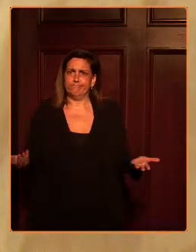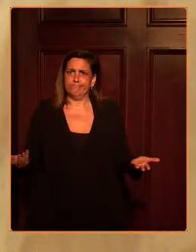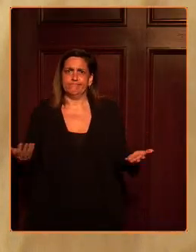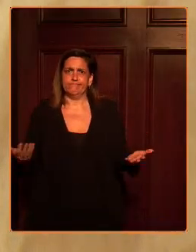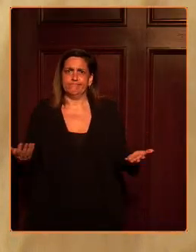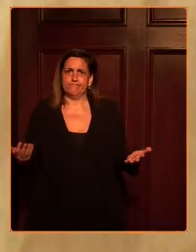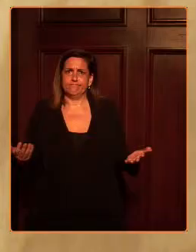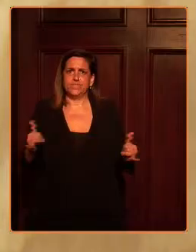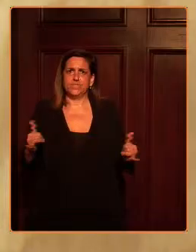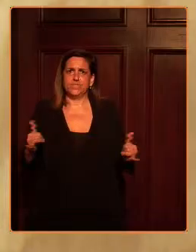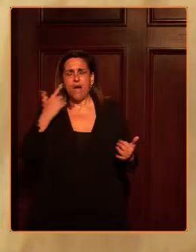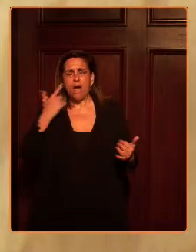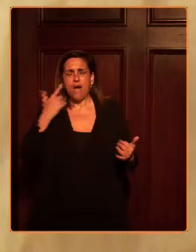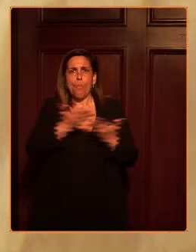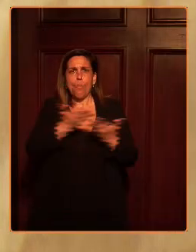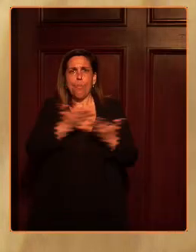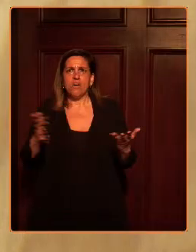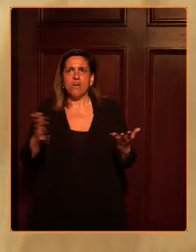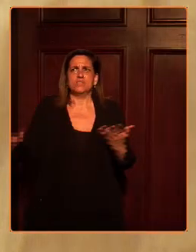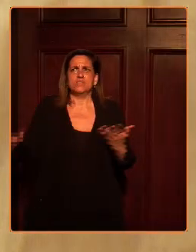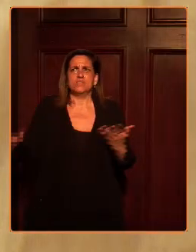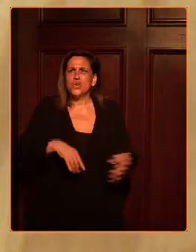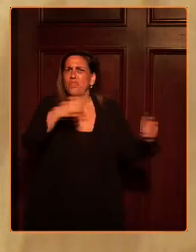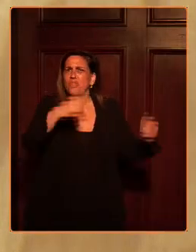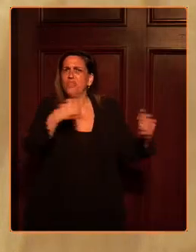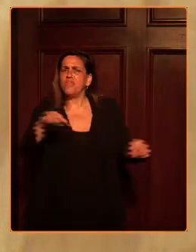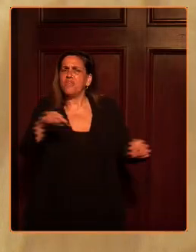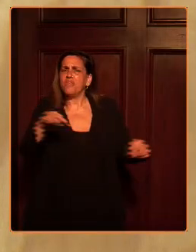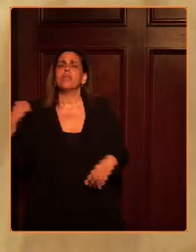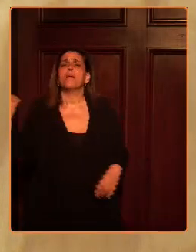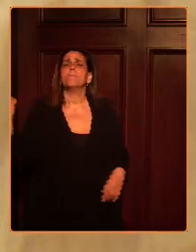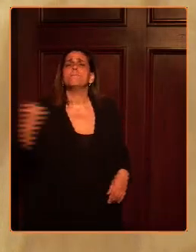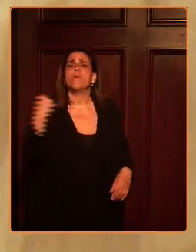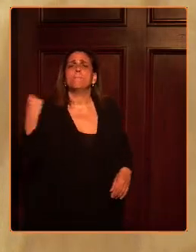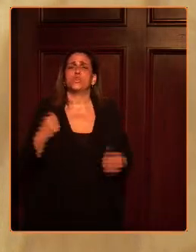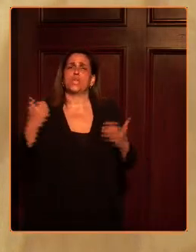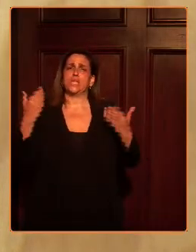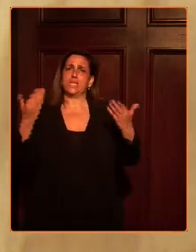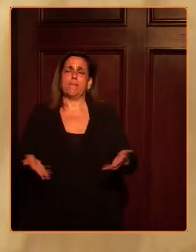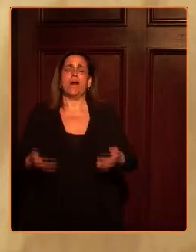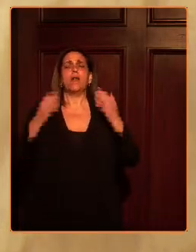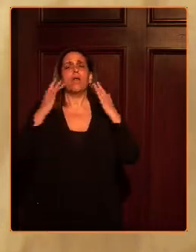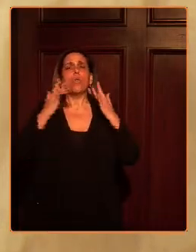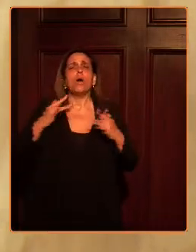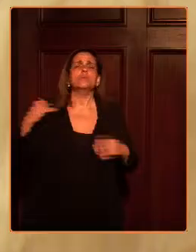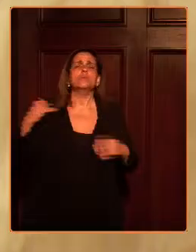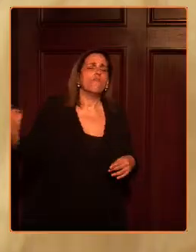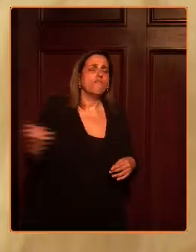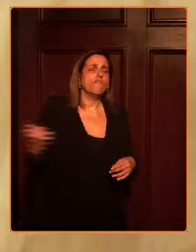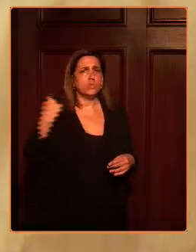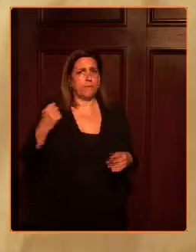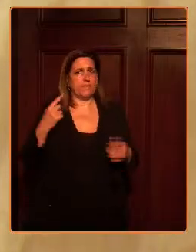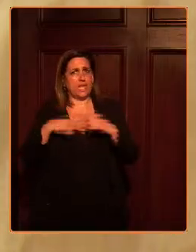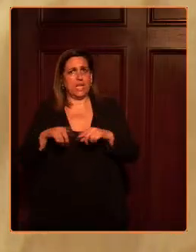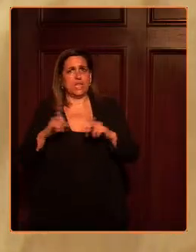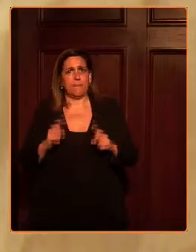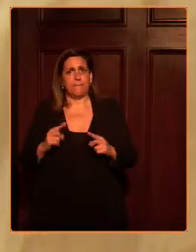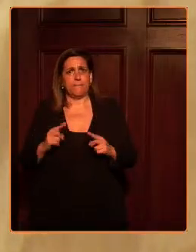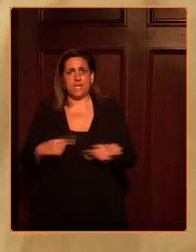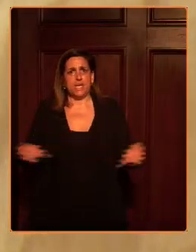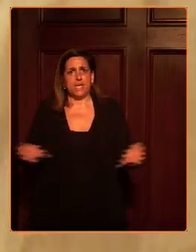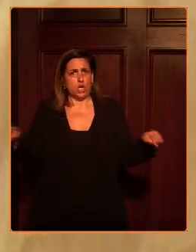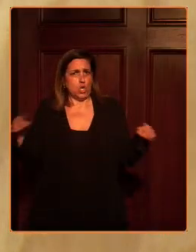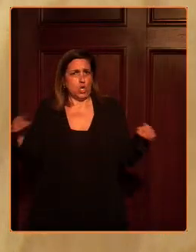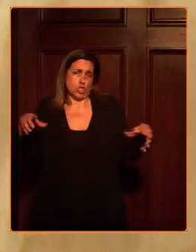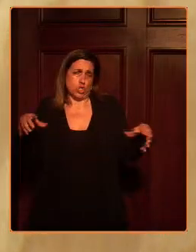nos está planteando desafíos importantes. Esto para la educación es particularmente dramático, es decir, nosotros